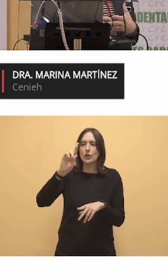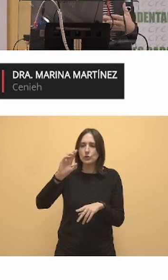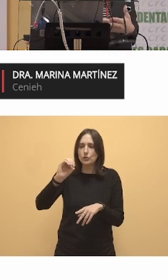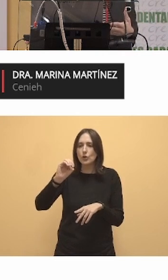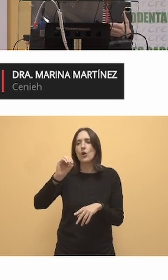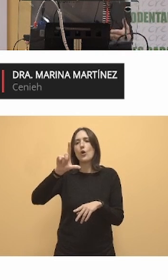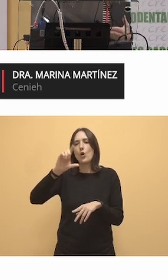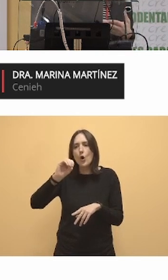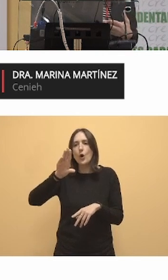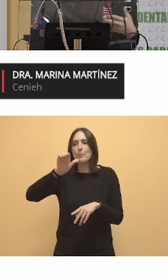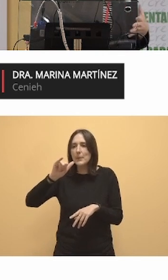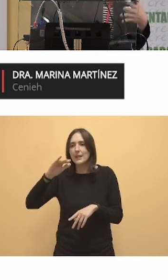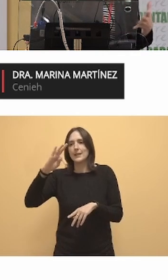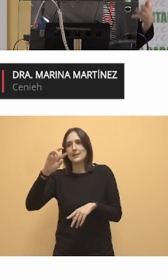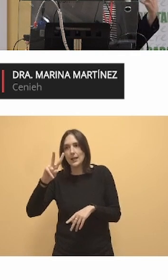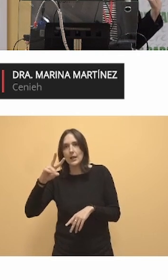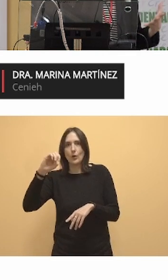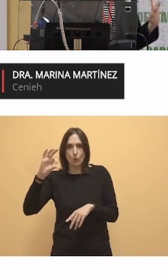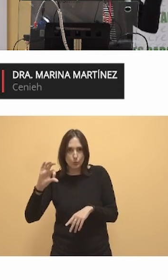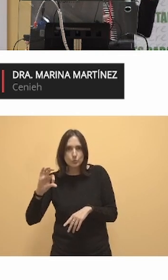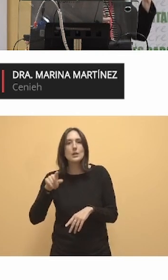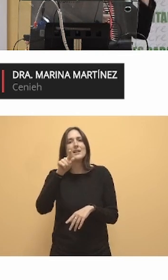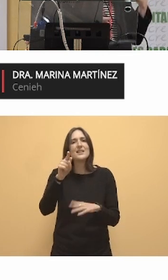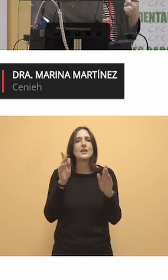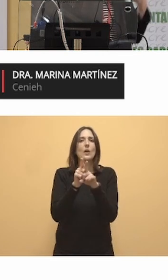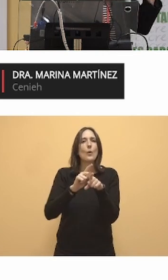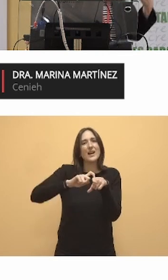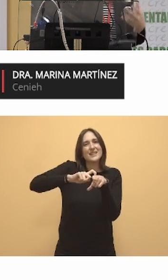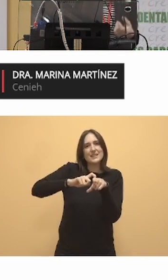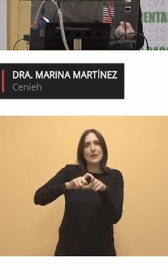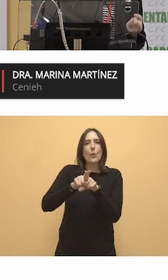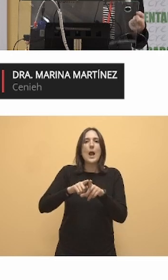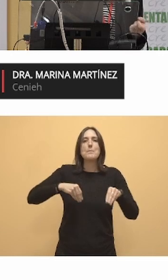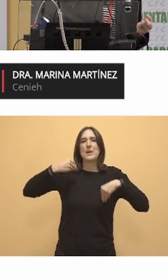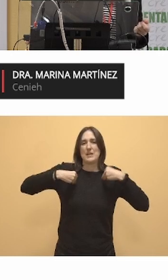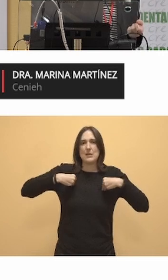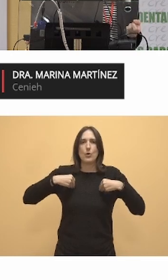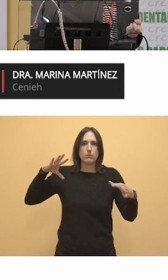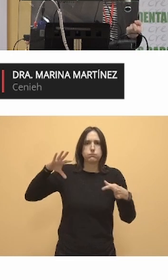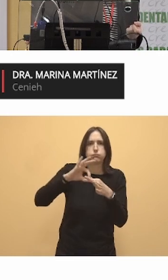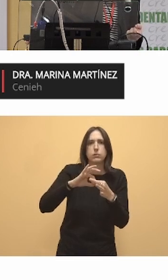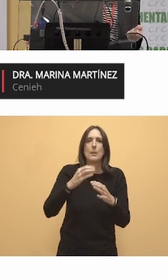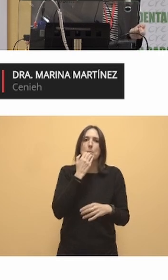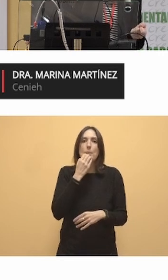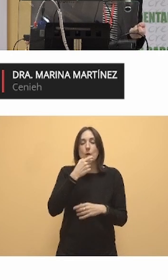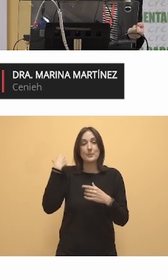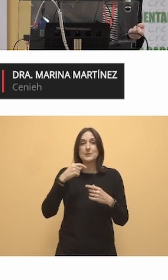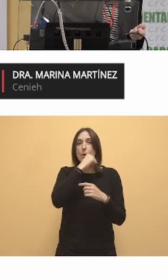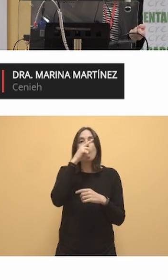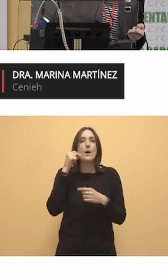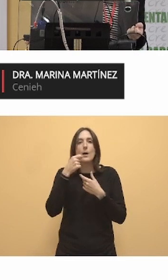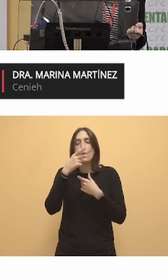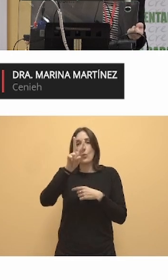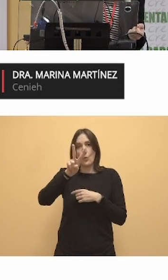se caracterizaban sobre todo por tener rasgos primitivos en el aparato mandibular, entre ellos la arcada que tenéis aquí en forma de